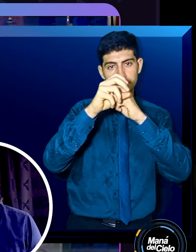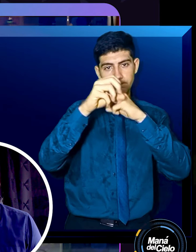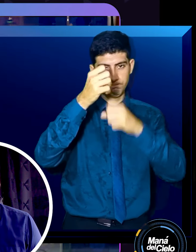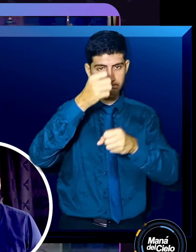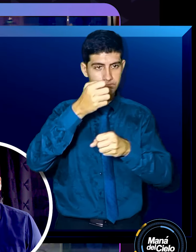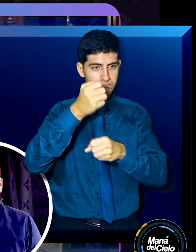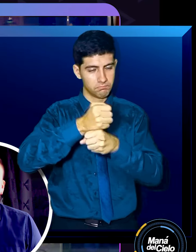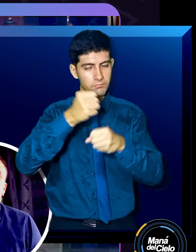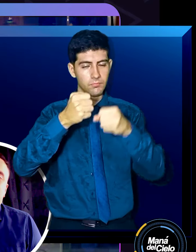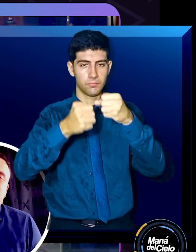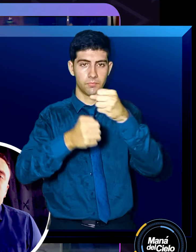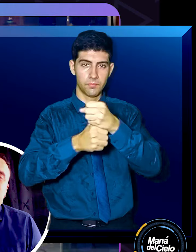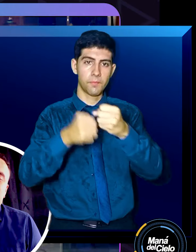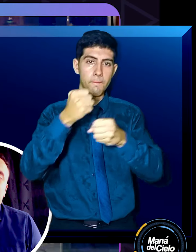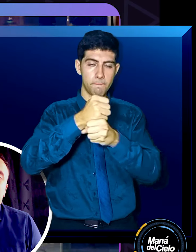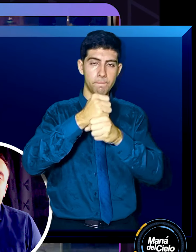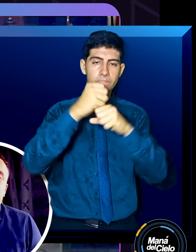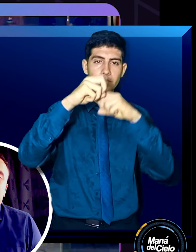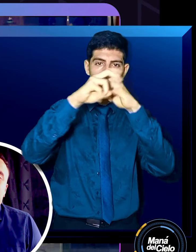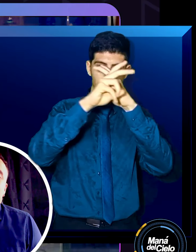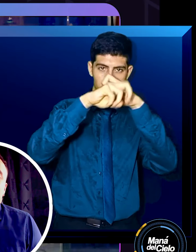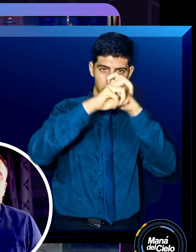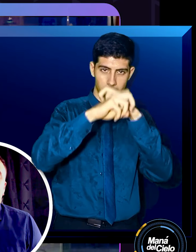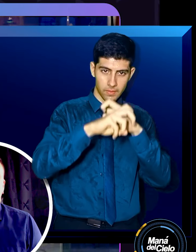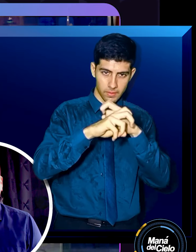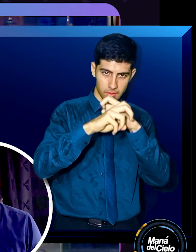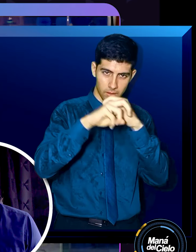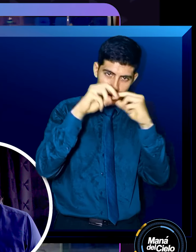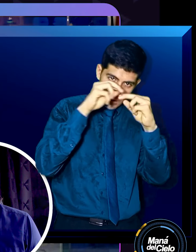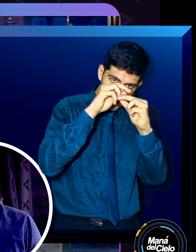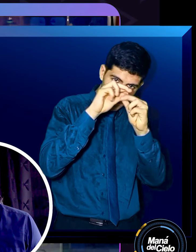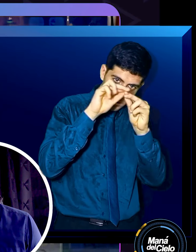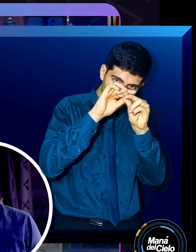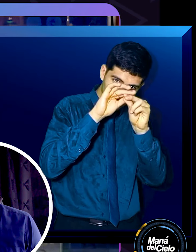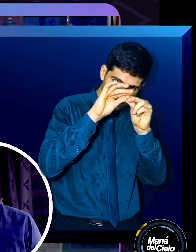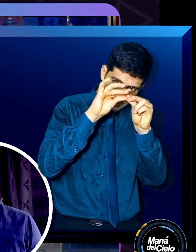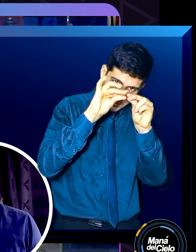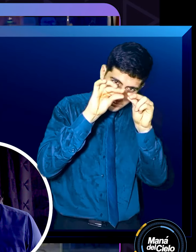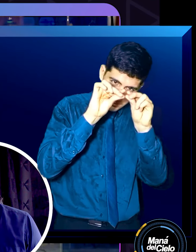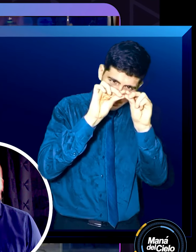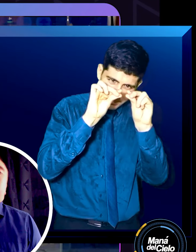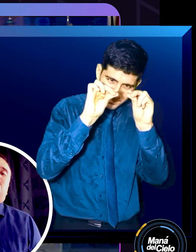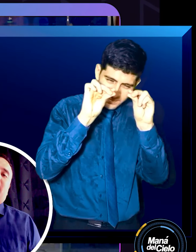Esa telita es chiquita, ni se nota, pero quítatela.